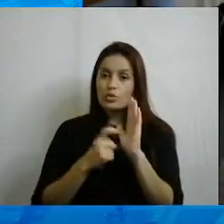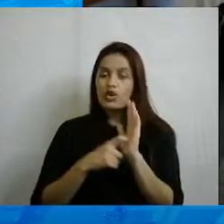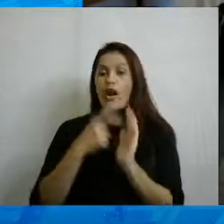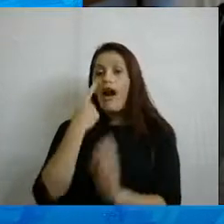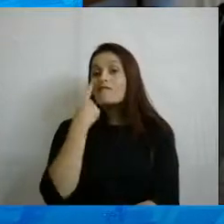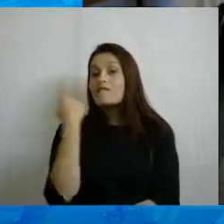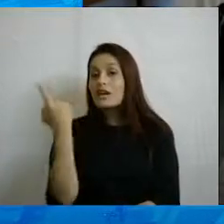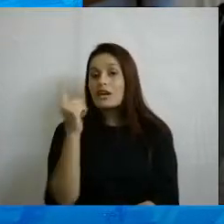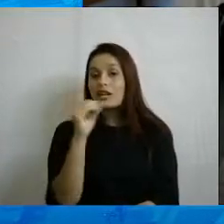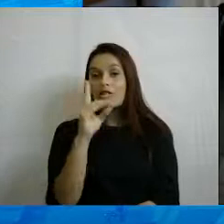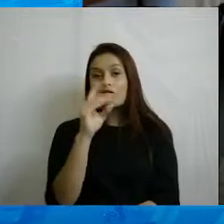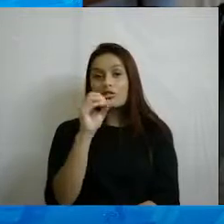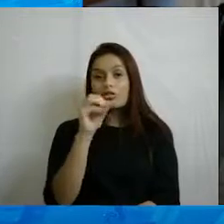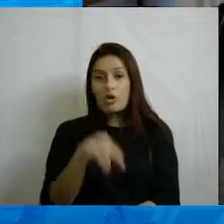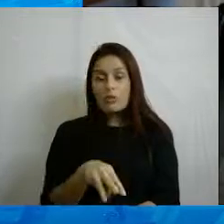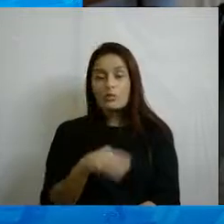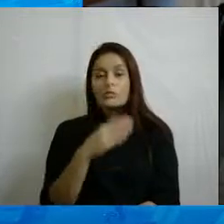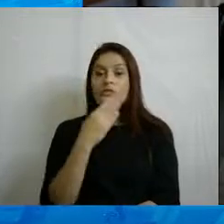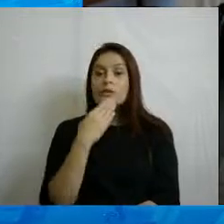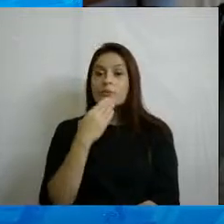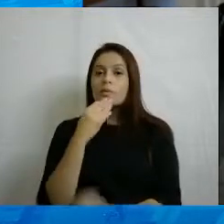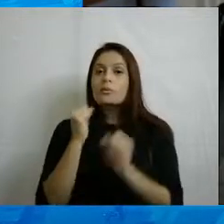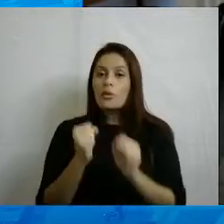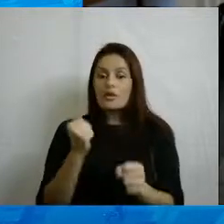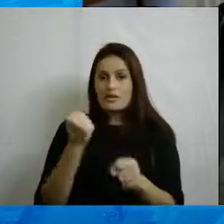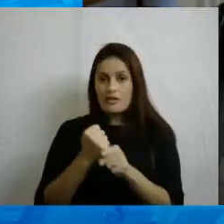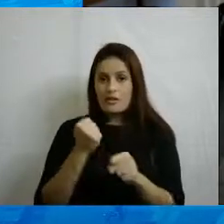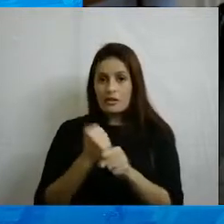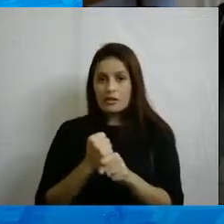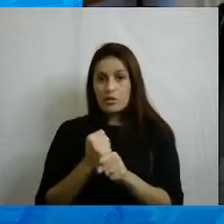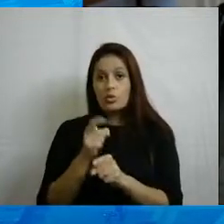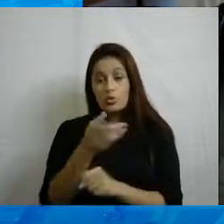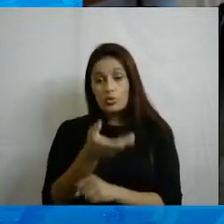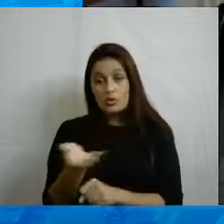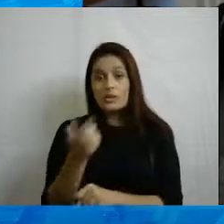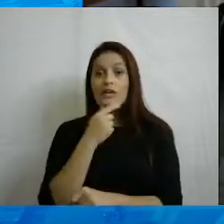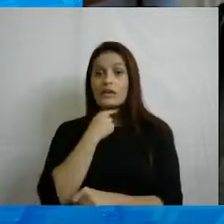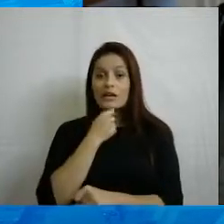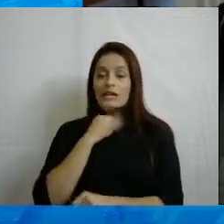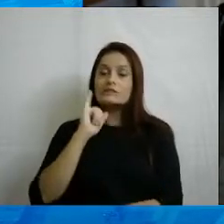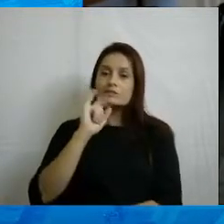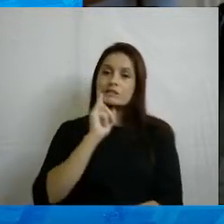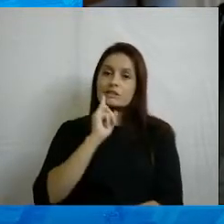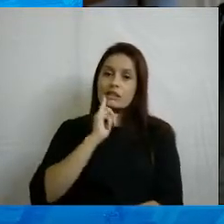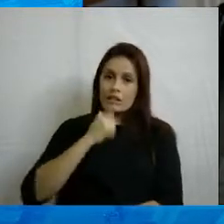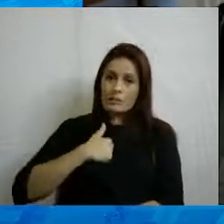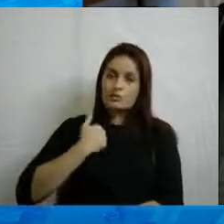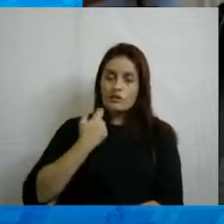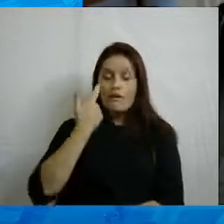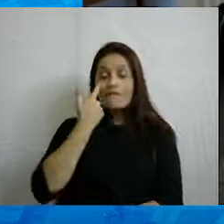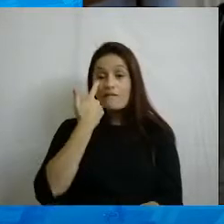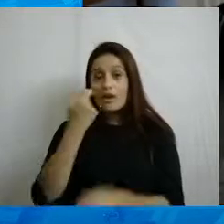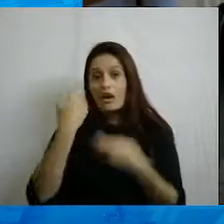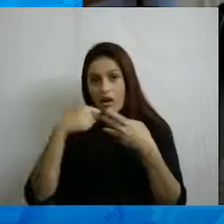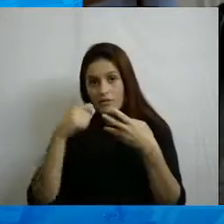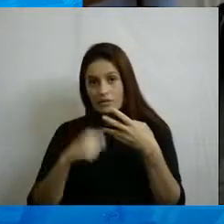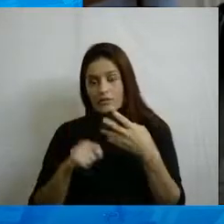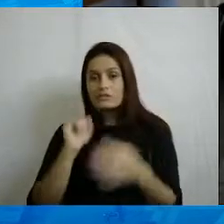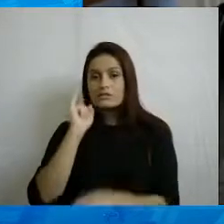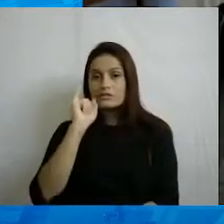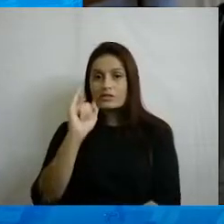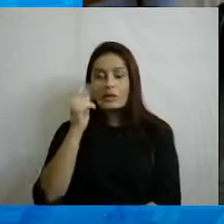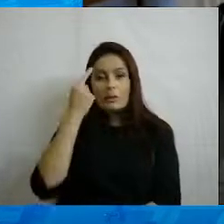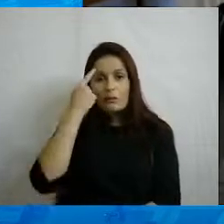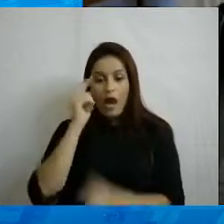de obra y que podamos tener este espacio de trabajo, si le parece. O sea, la disposición está, revisémoslo, veamos el detalle, pero